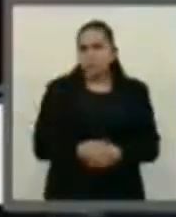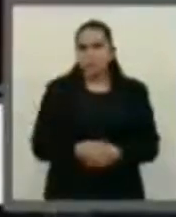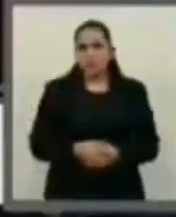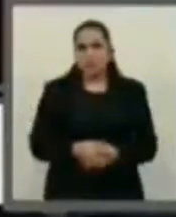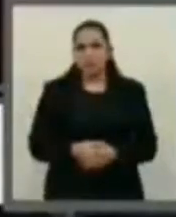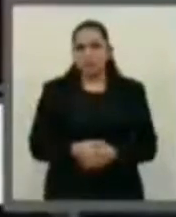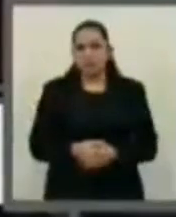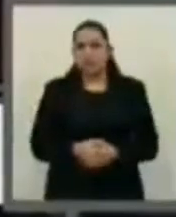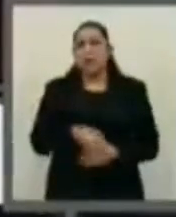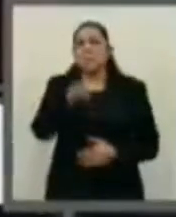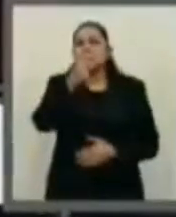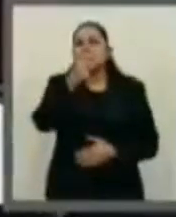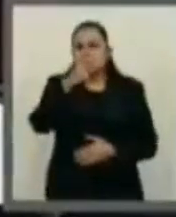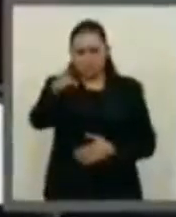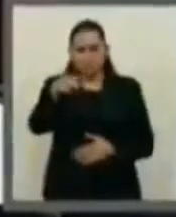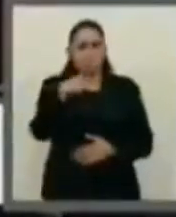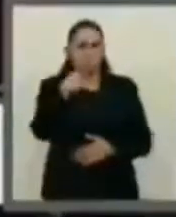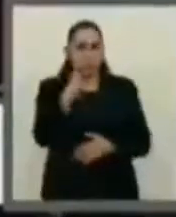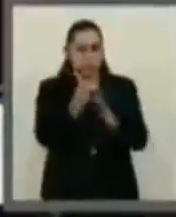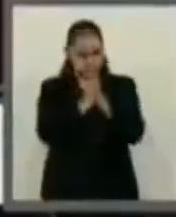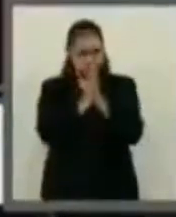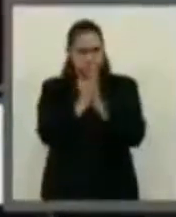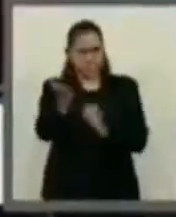Micrófono, por favor.